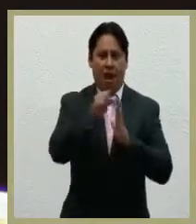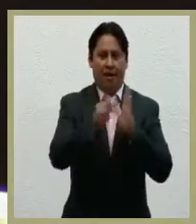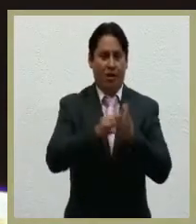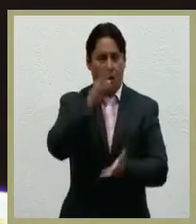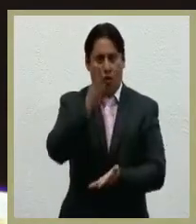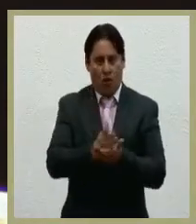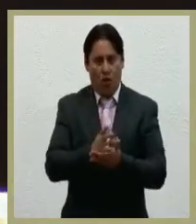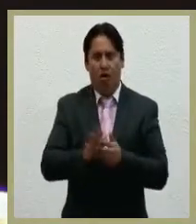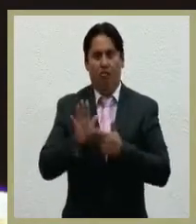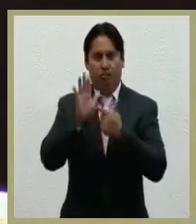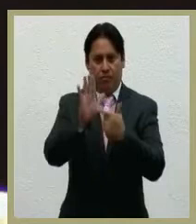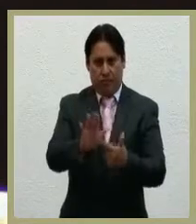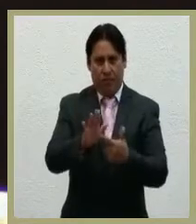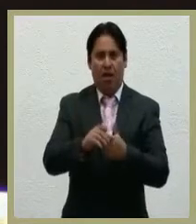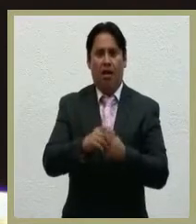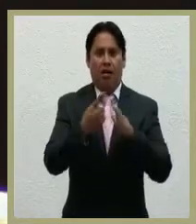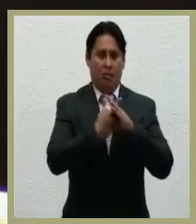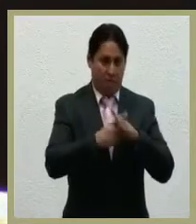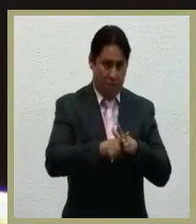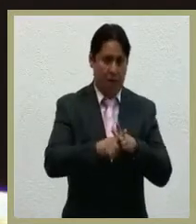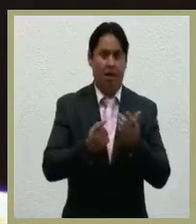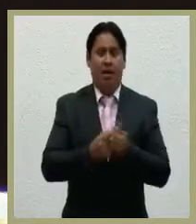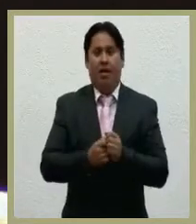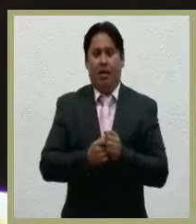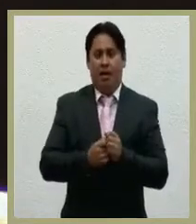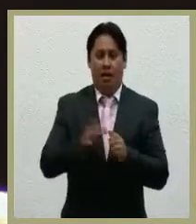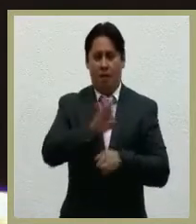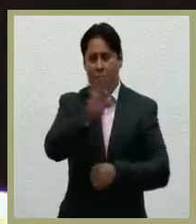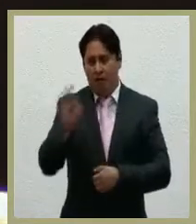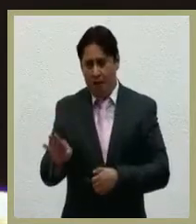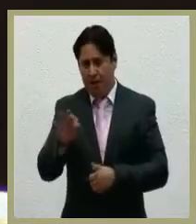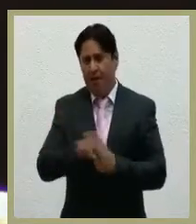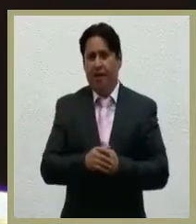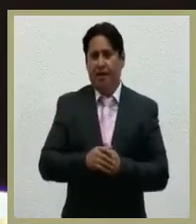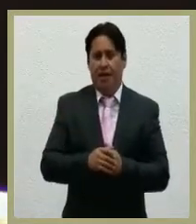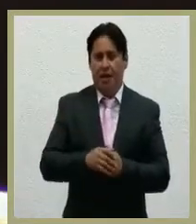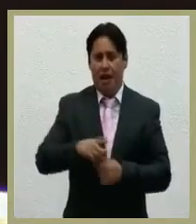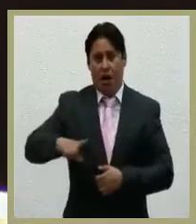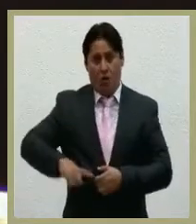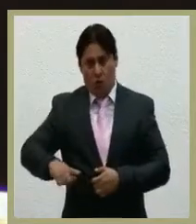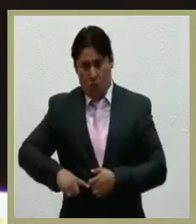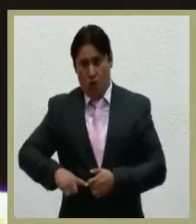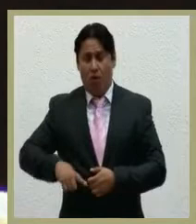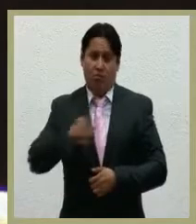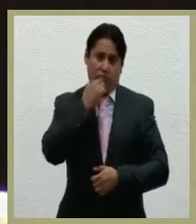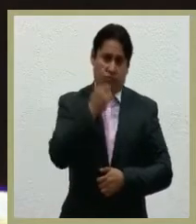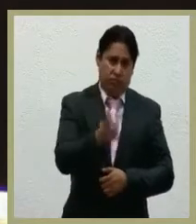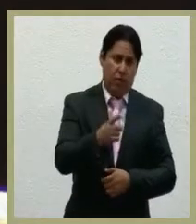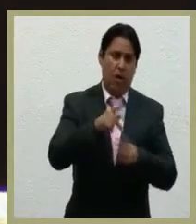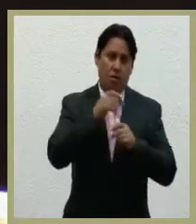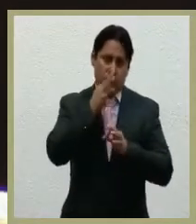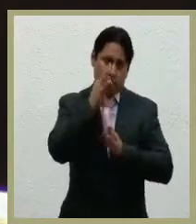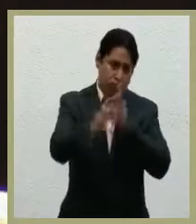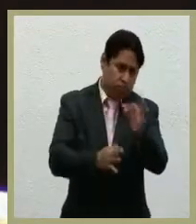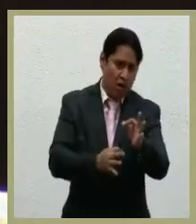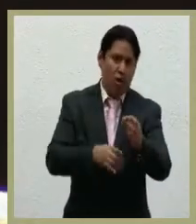El presente decreto comenzará a regir a partir de la presente fecha. El Ejecutivo del Estado dispondrá, se publique, circule